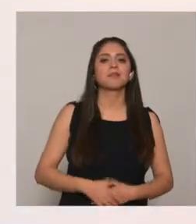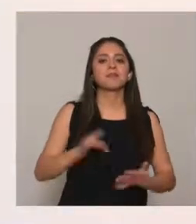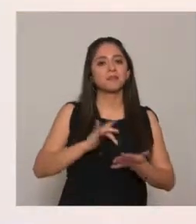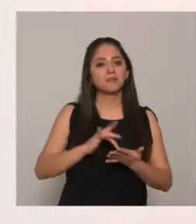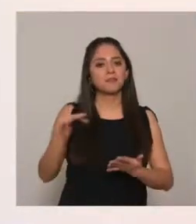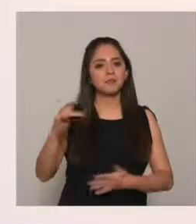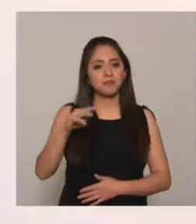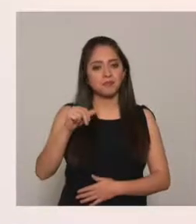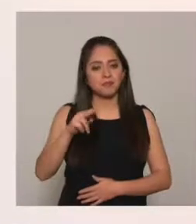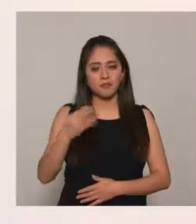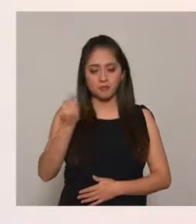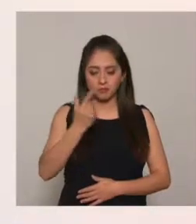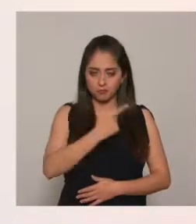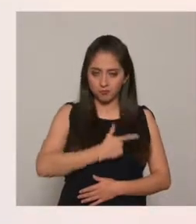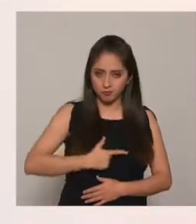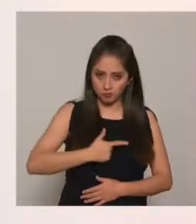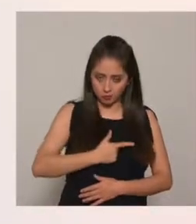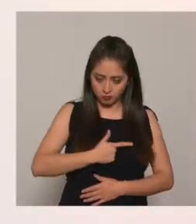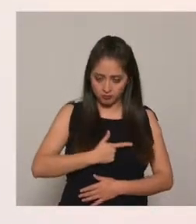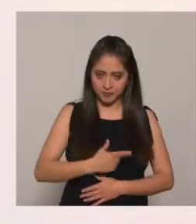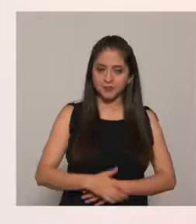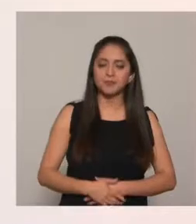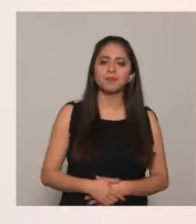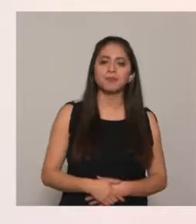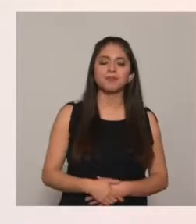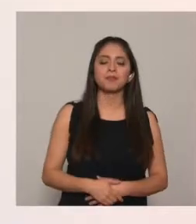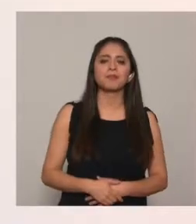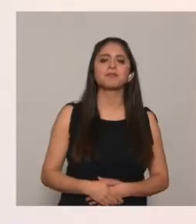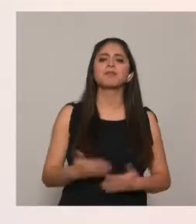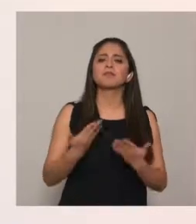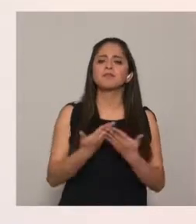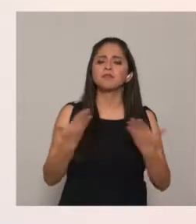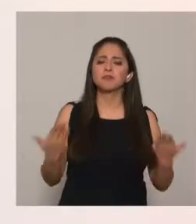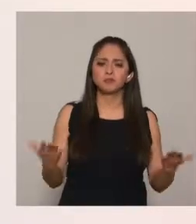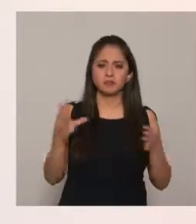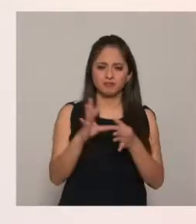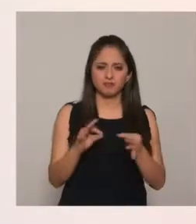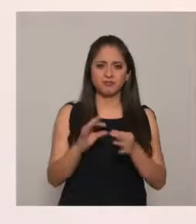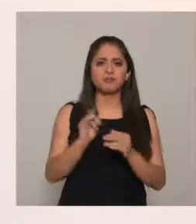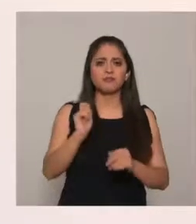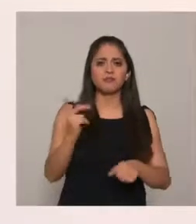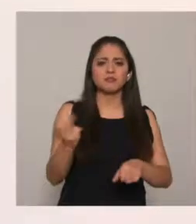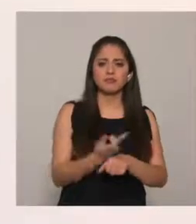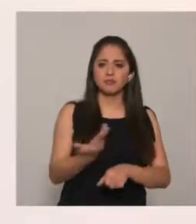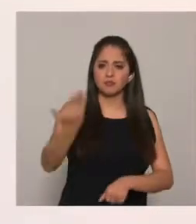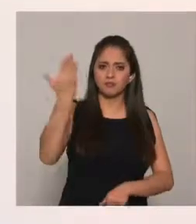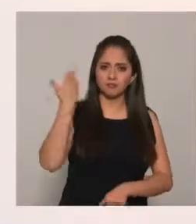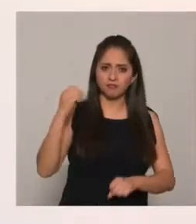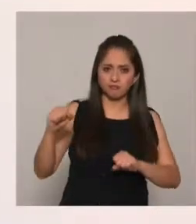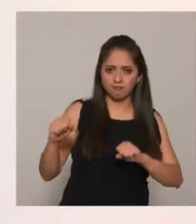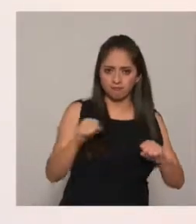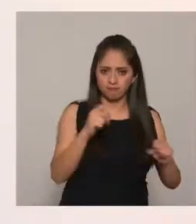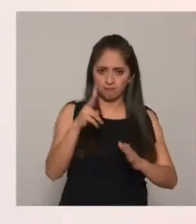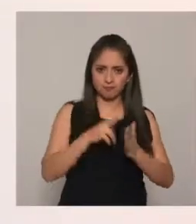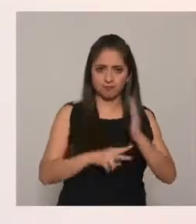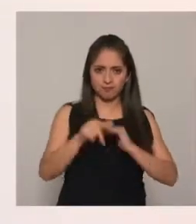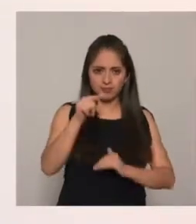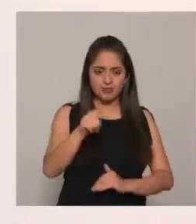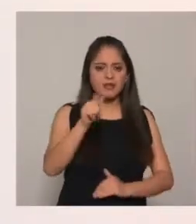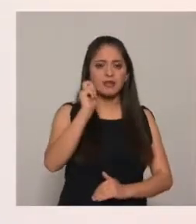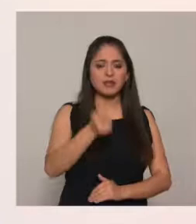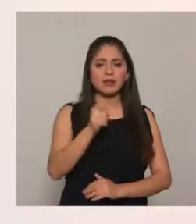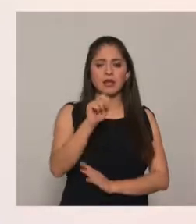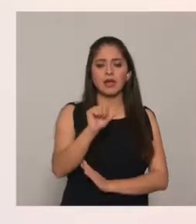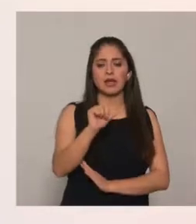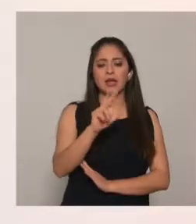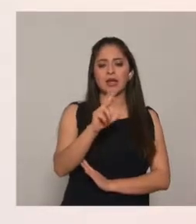a abrir el debate. Fíjese usted lo que ocurrió con el sismo del 2017 en el Archivo General de Notarías, que está